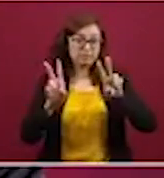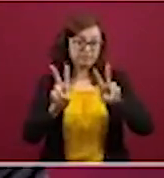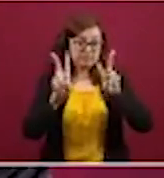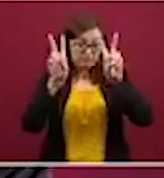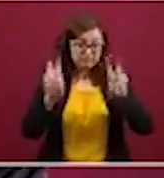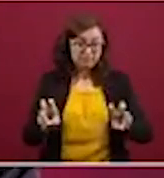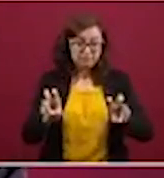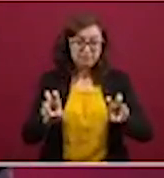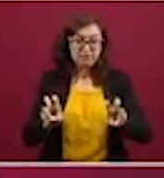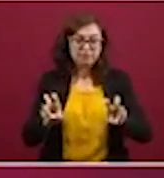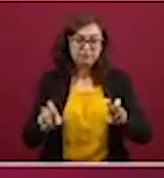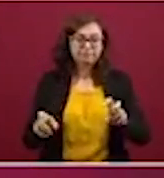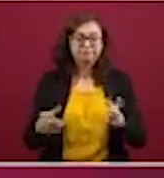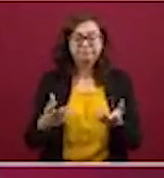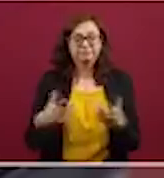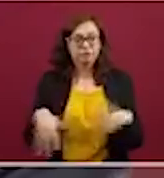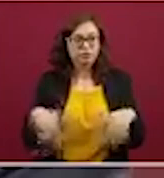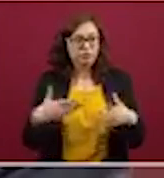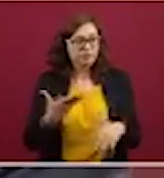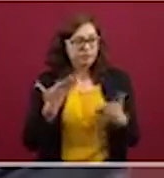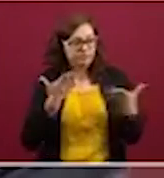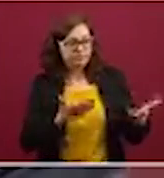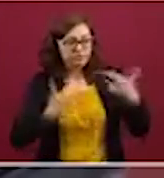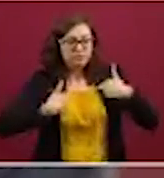esos seres bancos